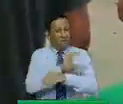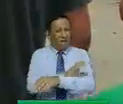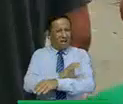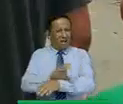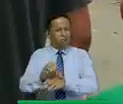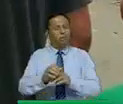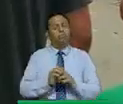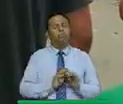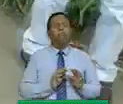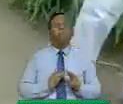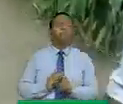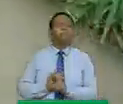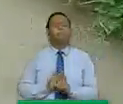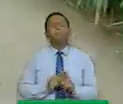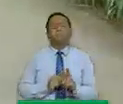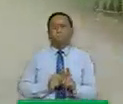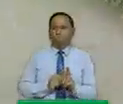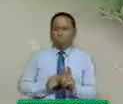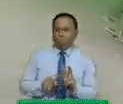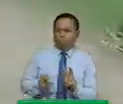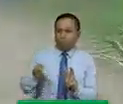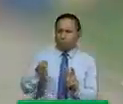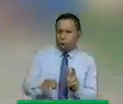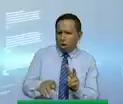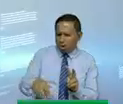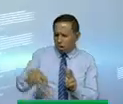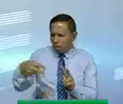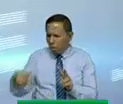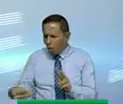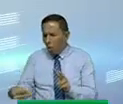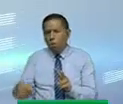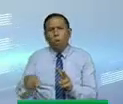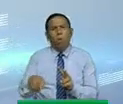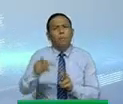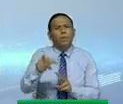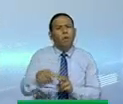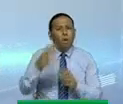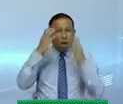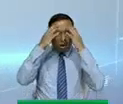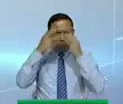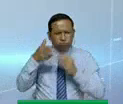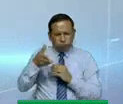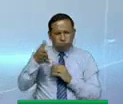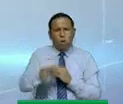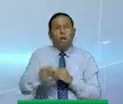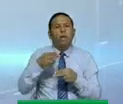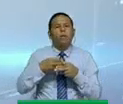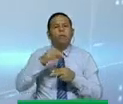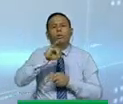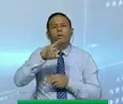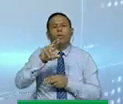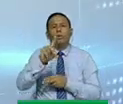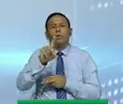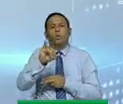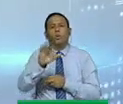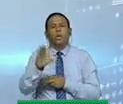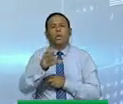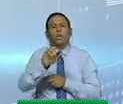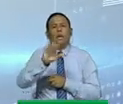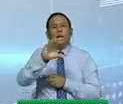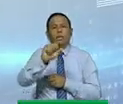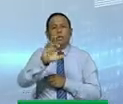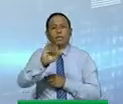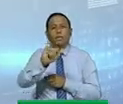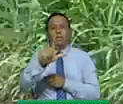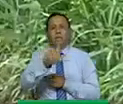macabra escena. El fallecido, quien presenta disparos en la cabeza, fue identificado como Jordi Alex Castillo Castillo, de 23